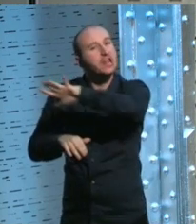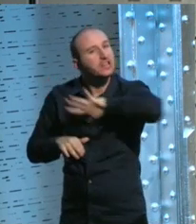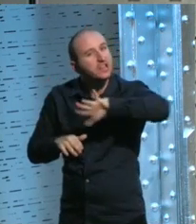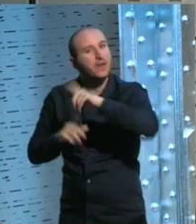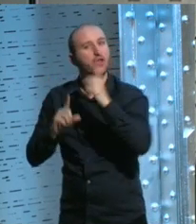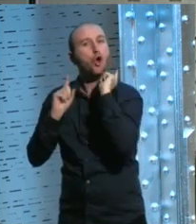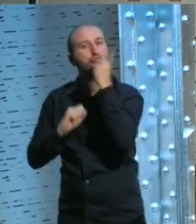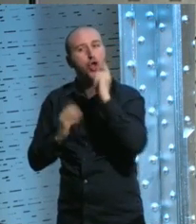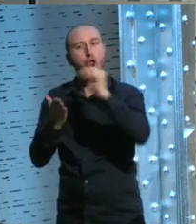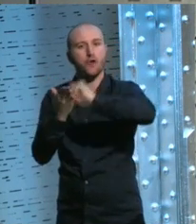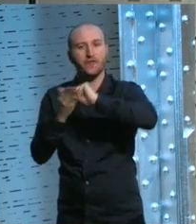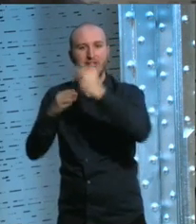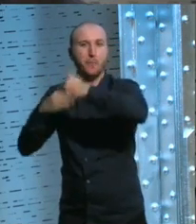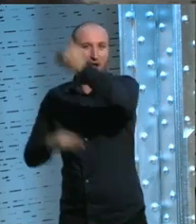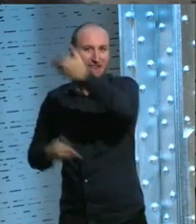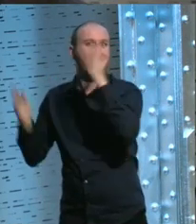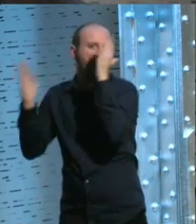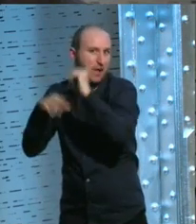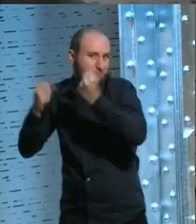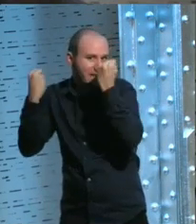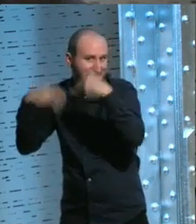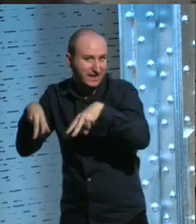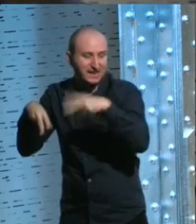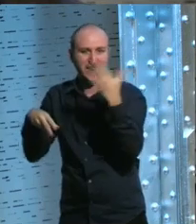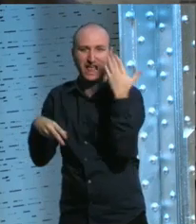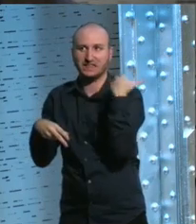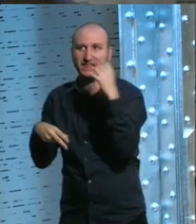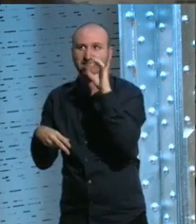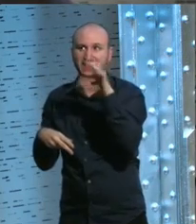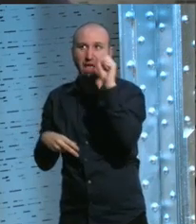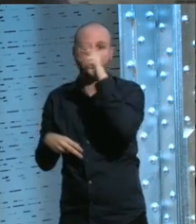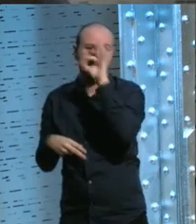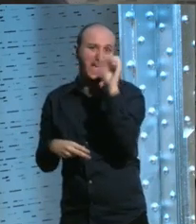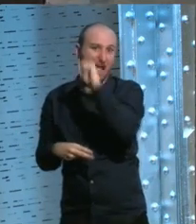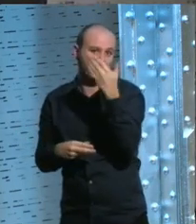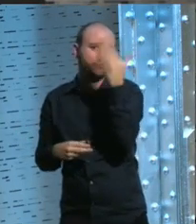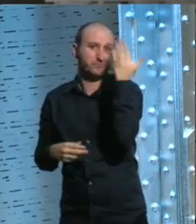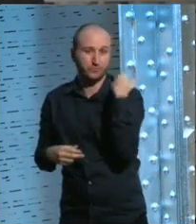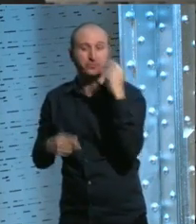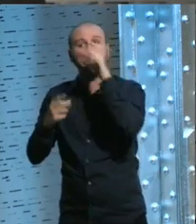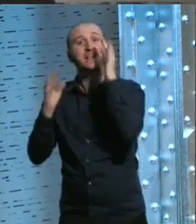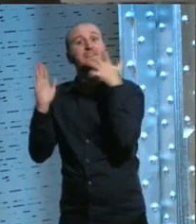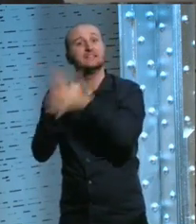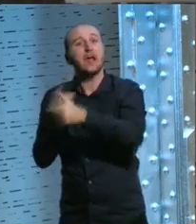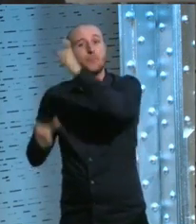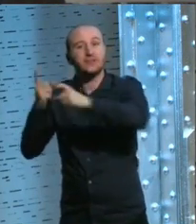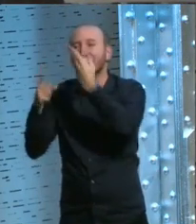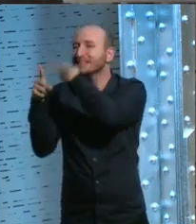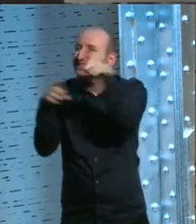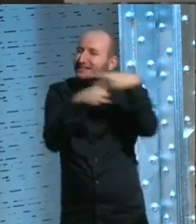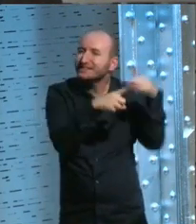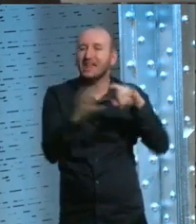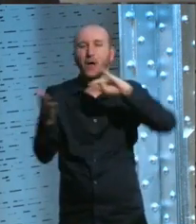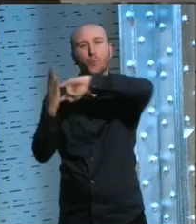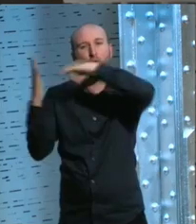de oficinas sin paredes, de hace 10, 15, 20 años, estamos hablando de gente muy diferente que tiene sus proyectos, que